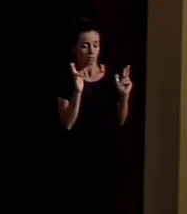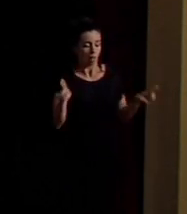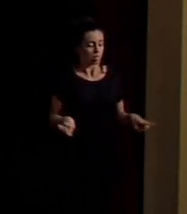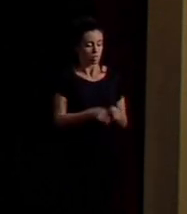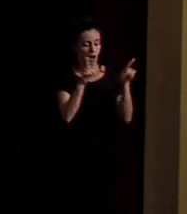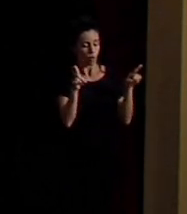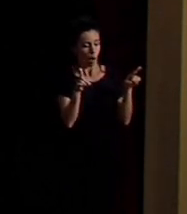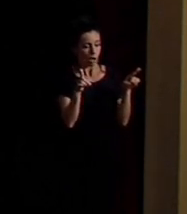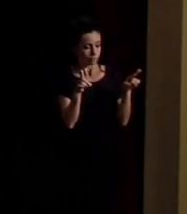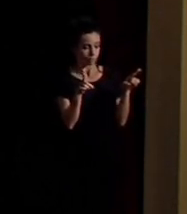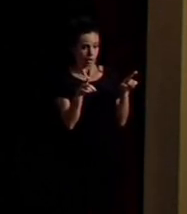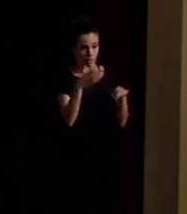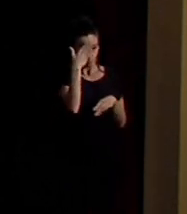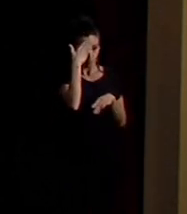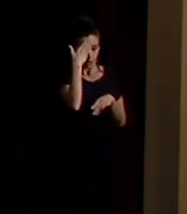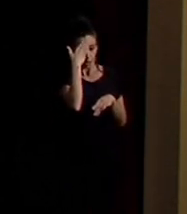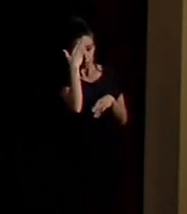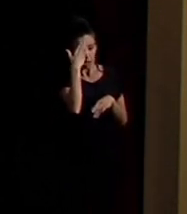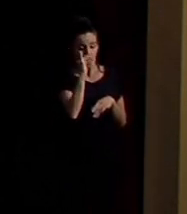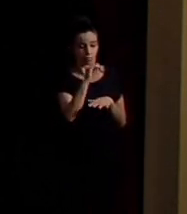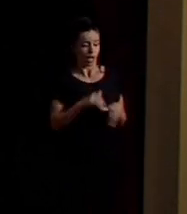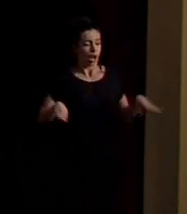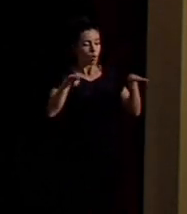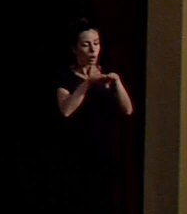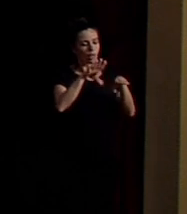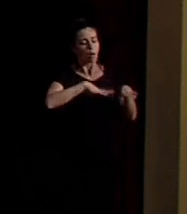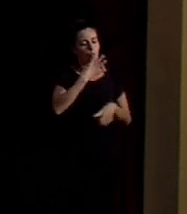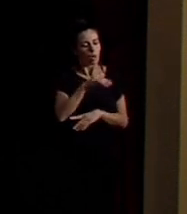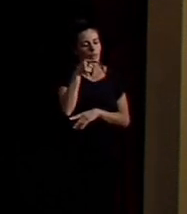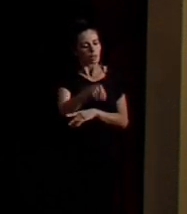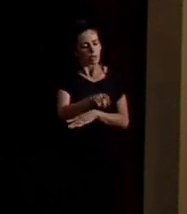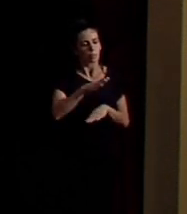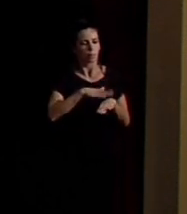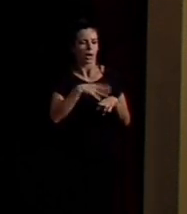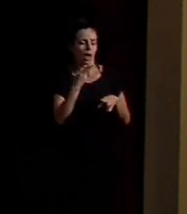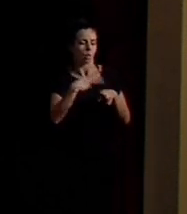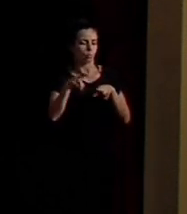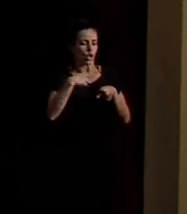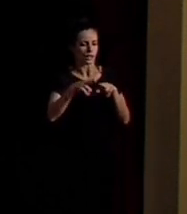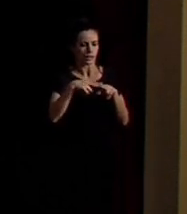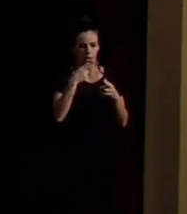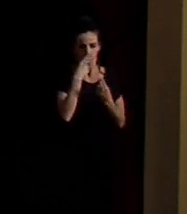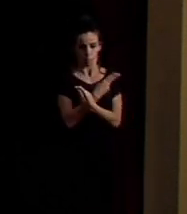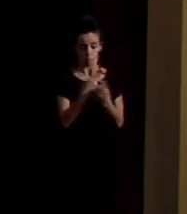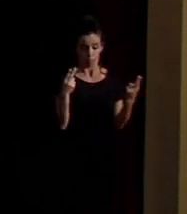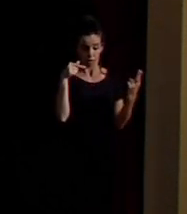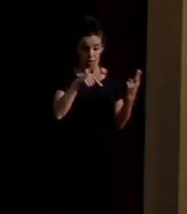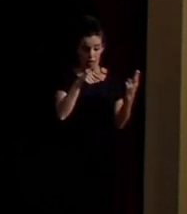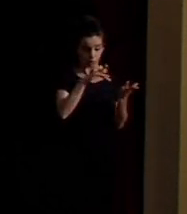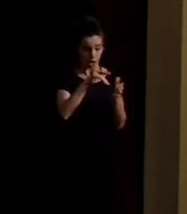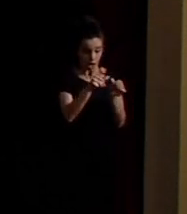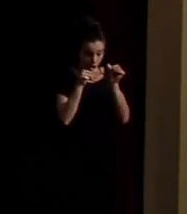el principio de la igualdad, puede convertirse también en el eje esencial de las políticas públicas. Y a partir de ahí hacer toda una